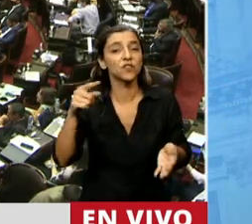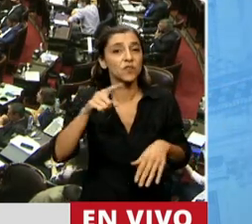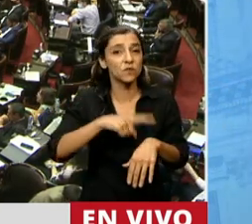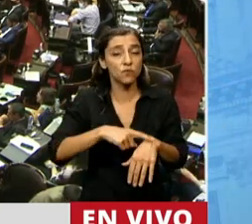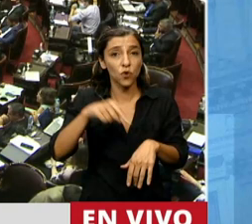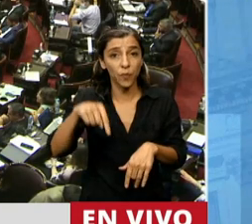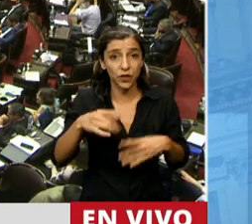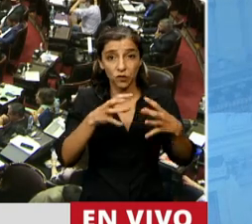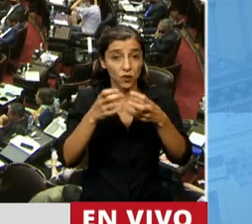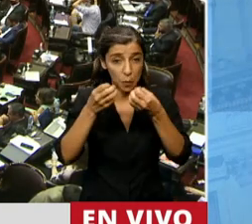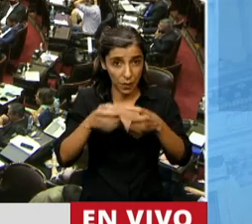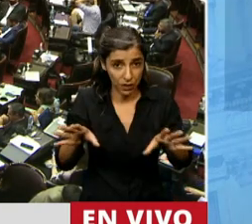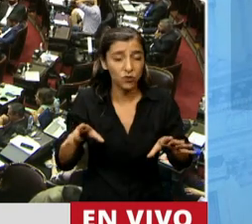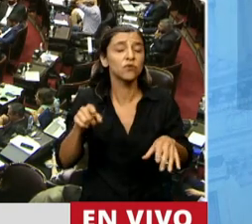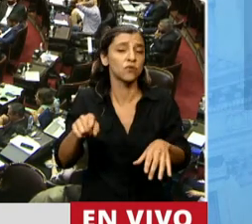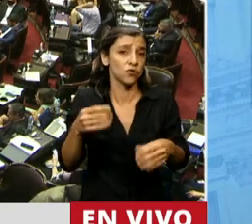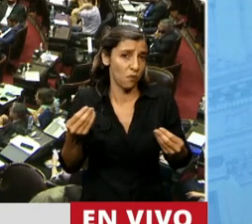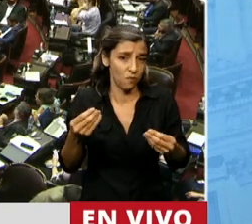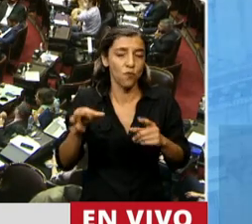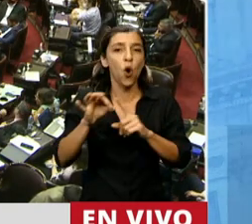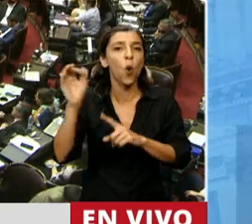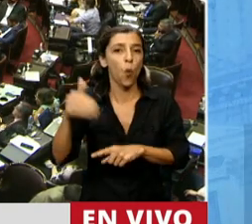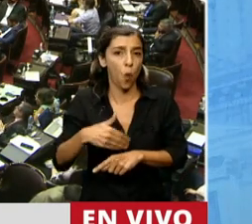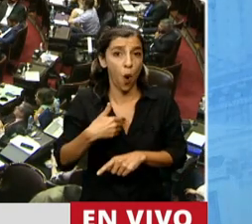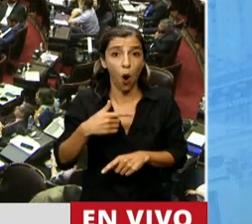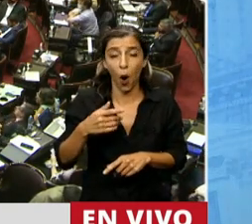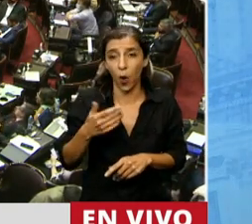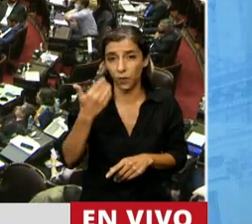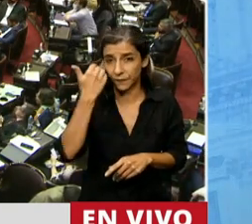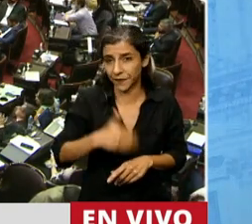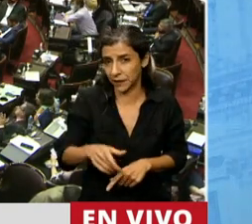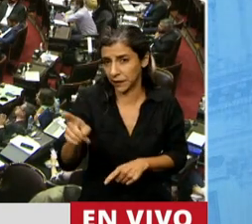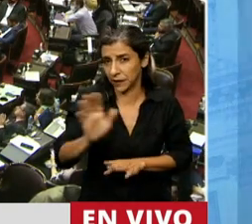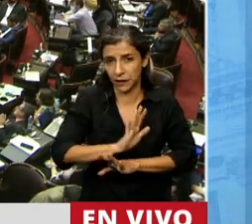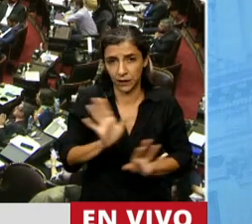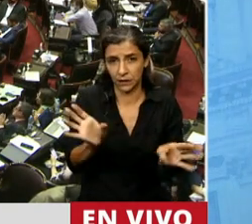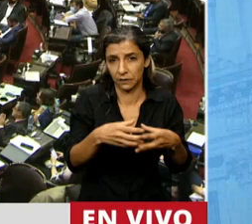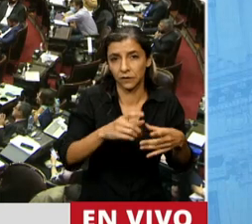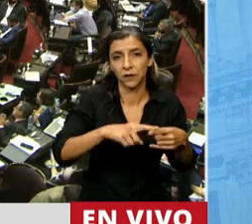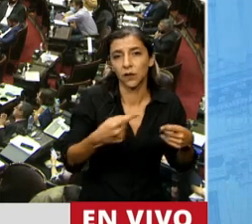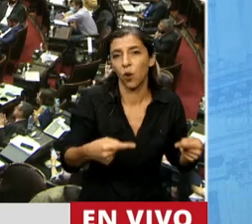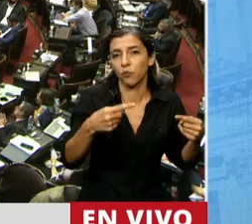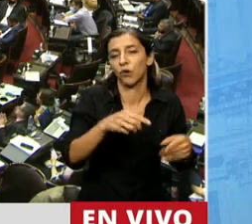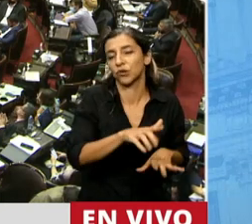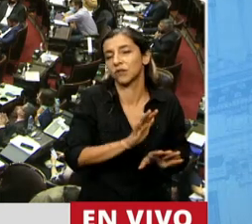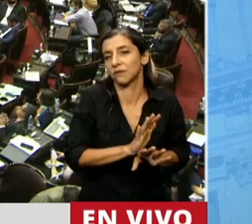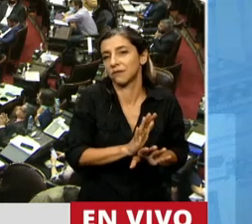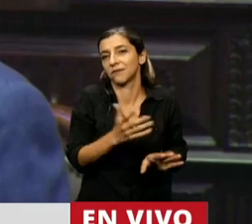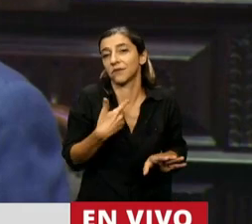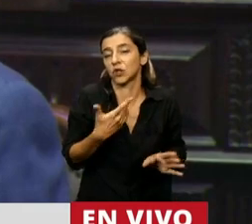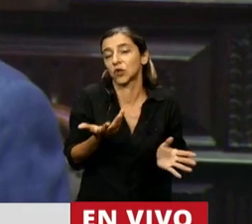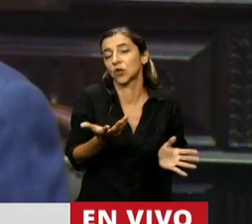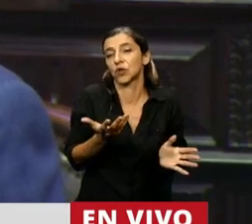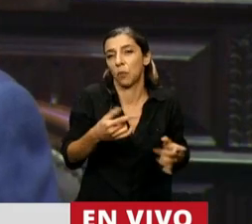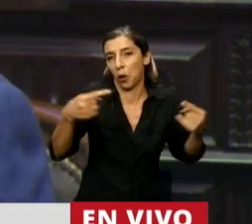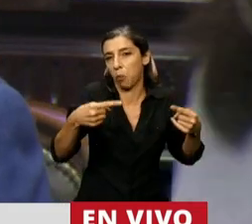consiguieron el quórum gracias esa oposición tan flácida que es un cristianismo edulcorado que se presentó como